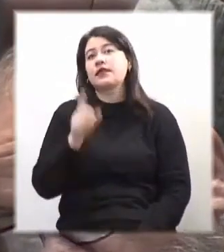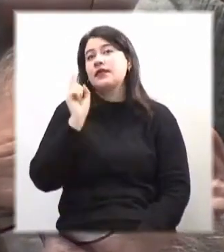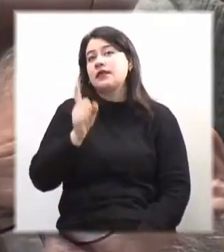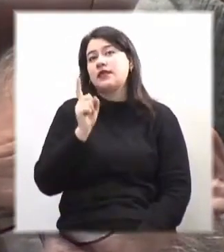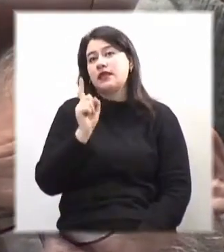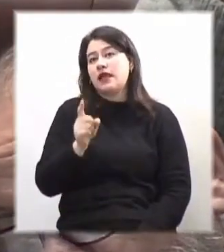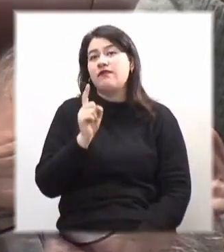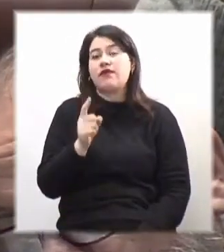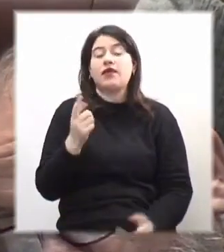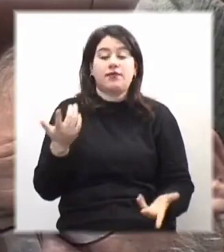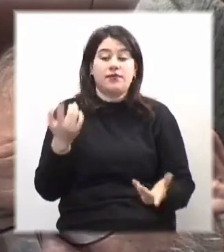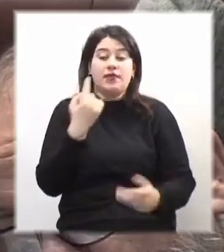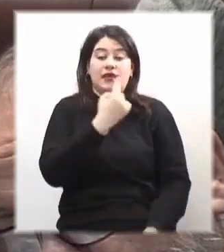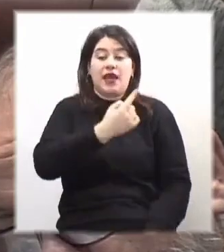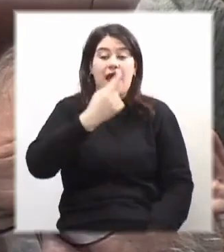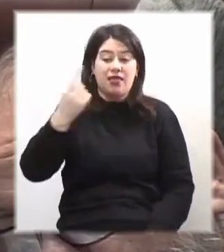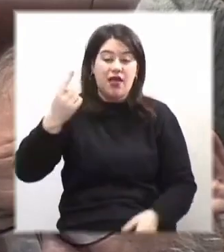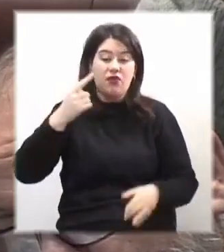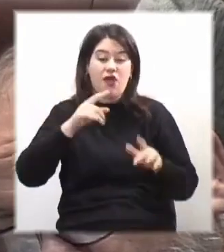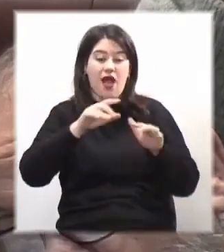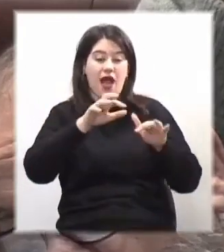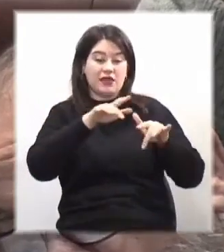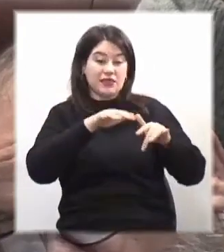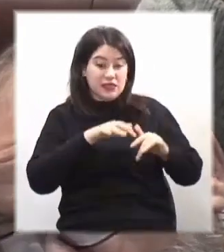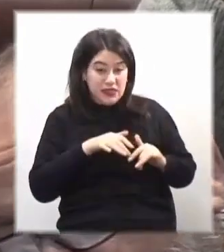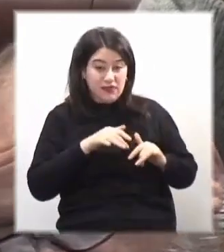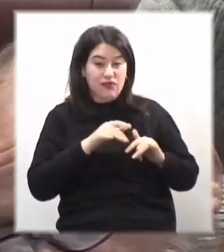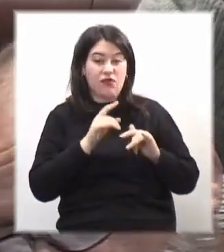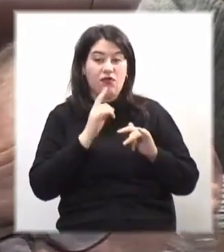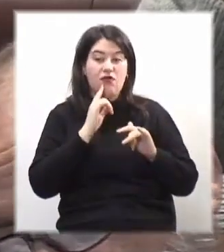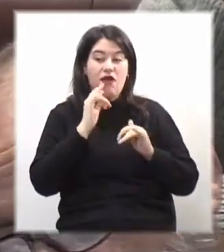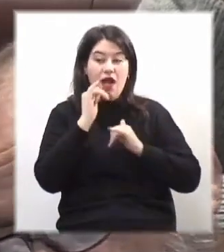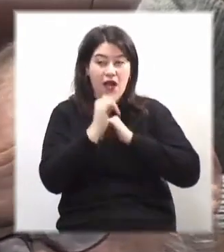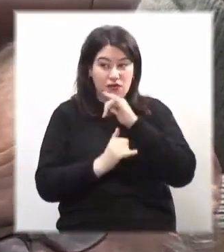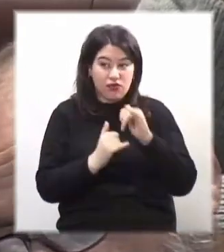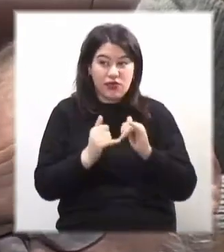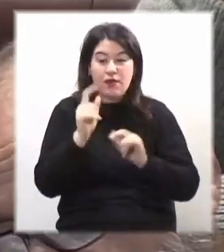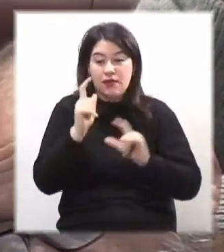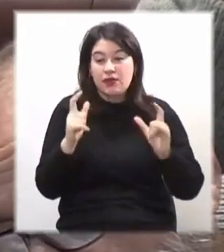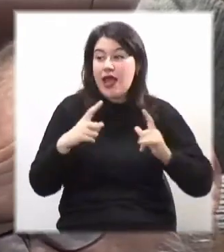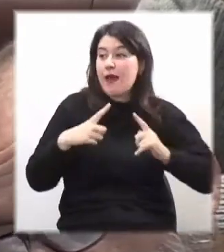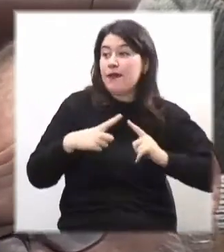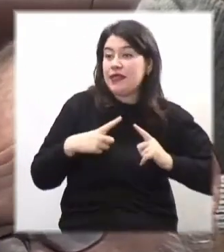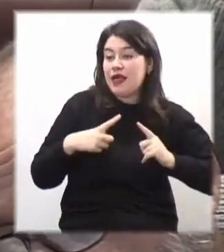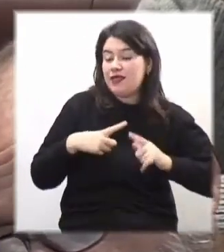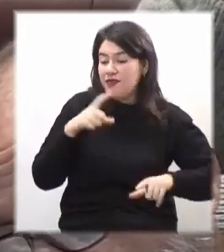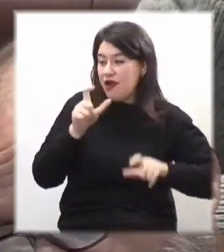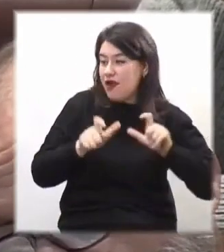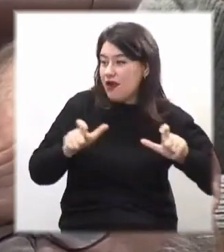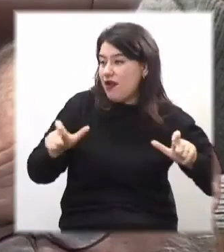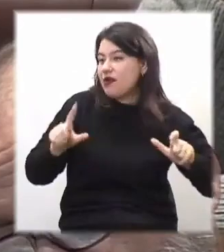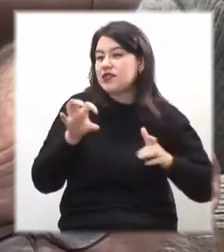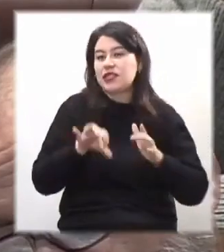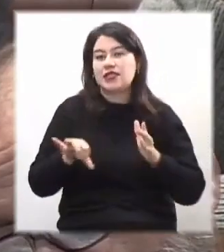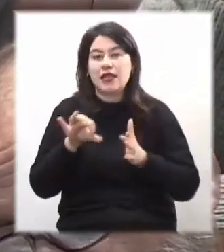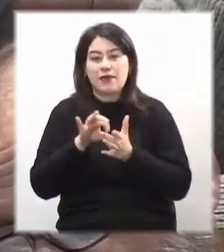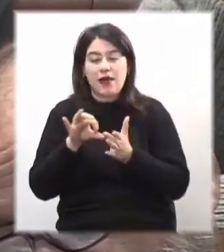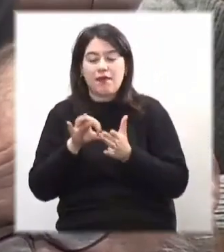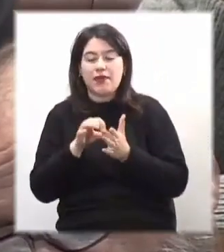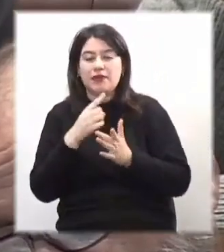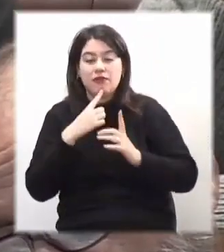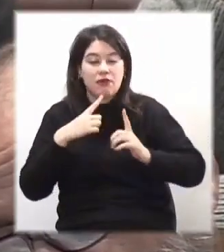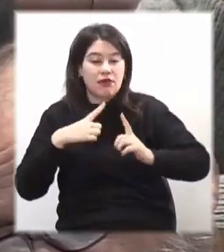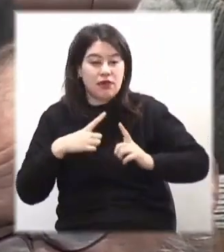resistir el archivo de cada una de las cosas que se anuncian porque eso genera expectativa en la población en el sistema político